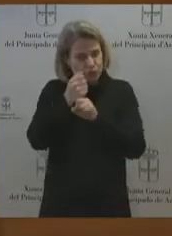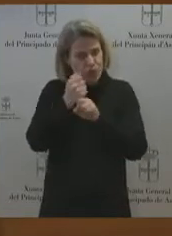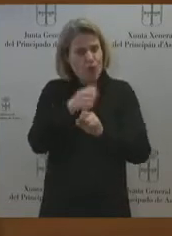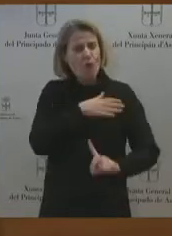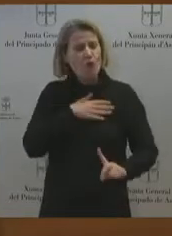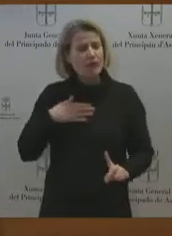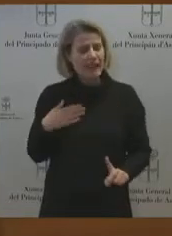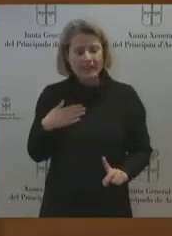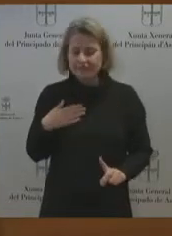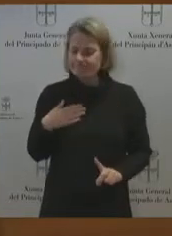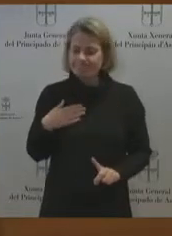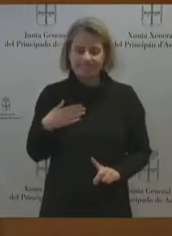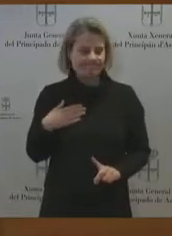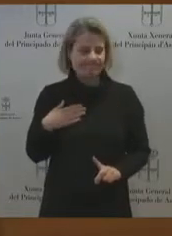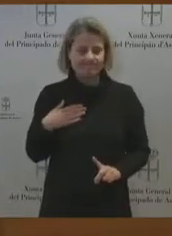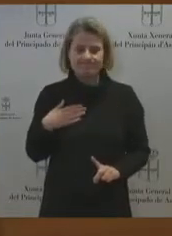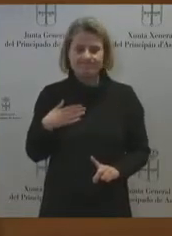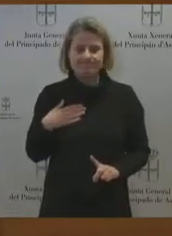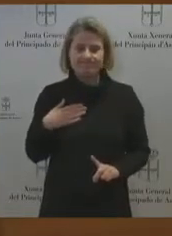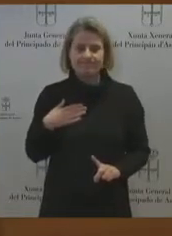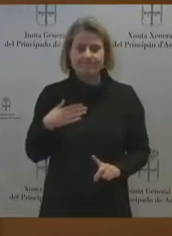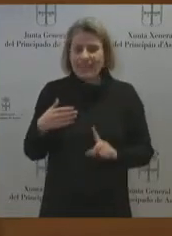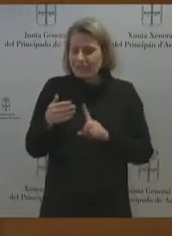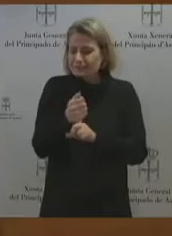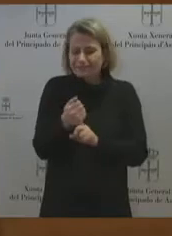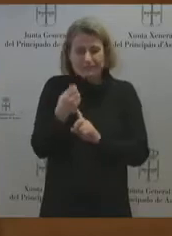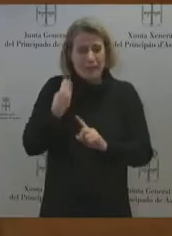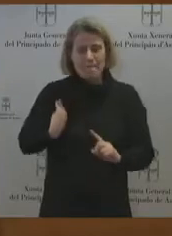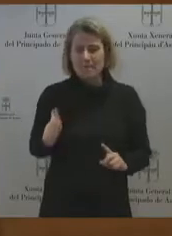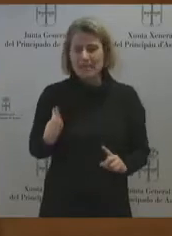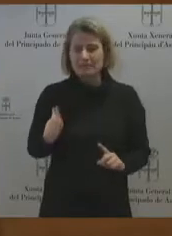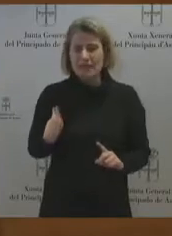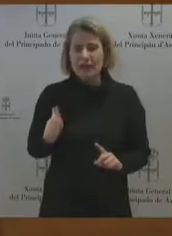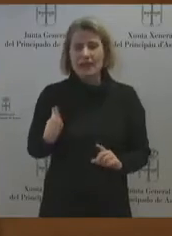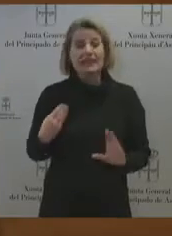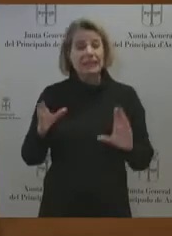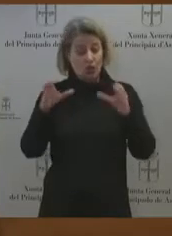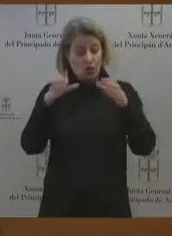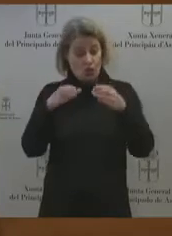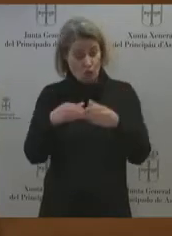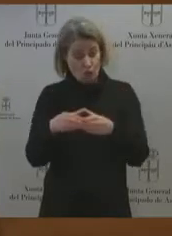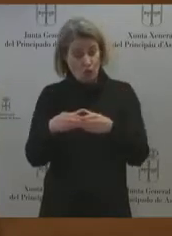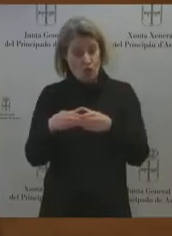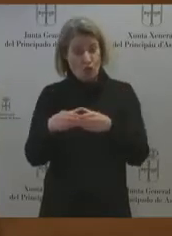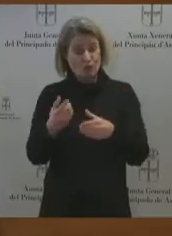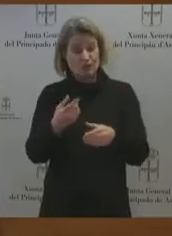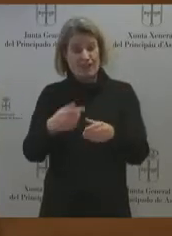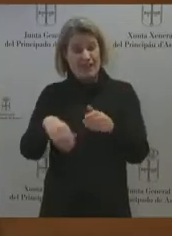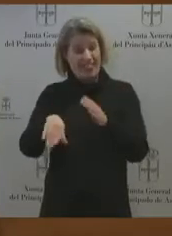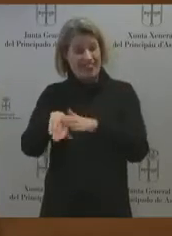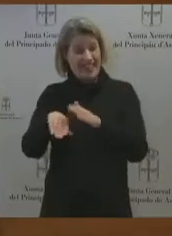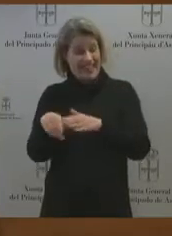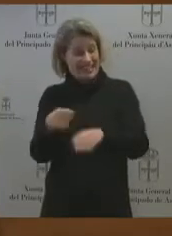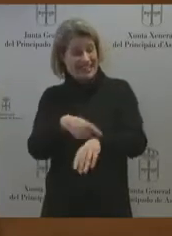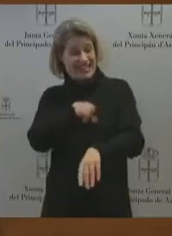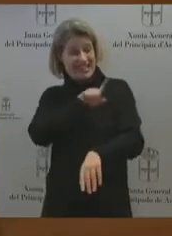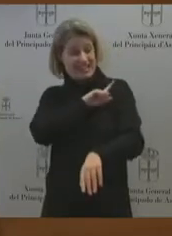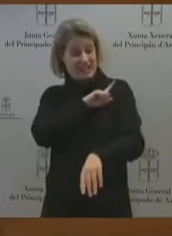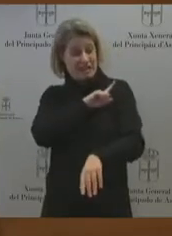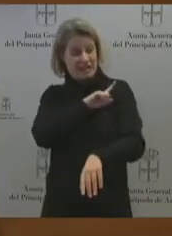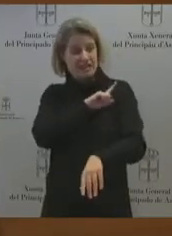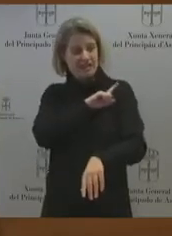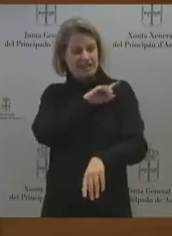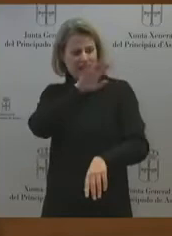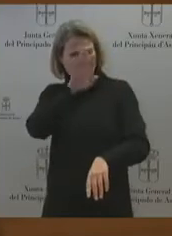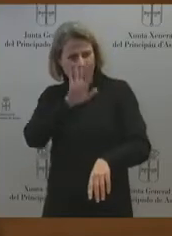a veces, palabras de grupos de ultraderecha que son francamente suaves con lo que pensábamos que se tenía que decir aquí y que repiten el